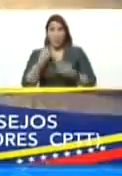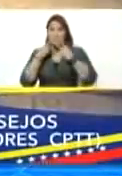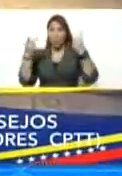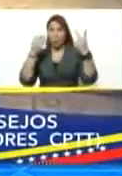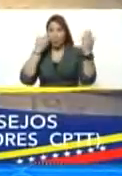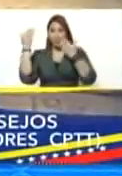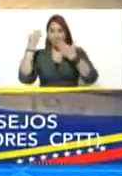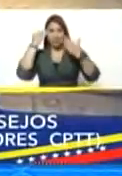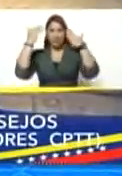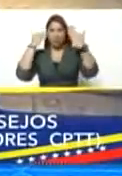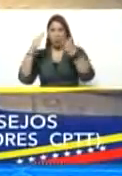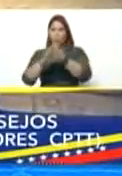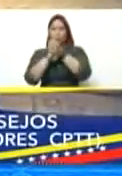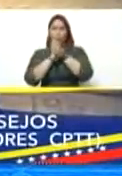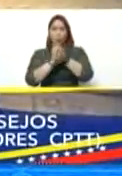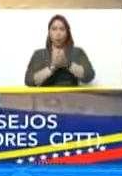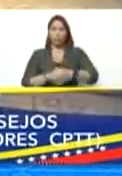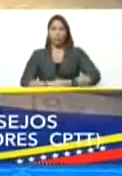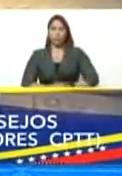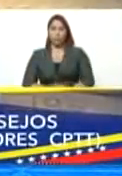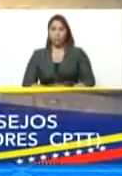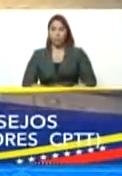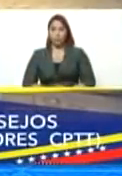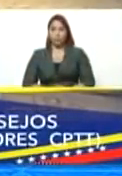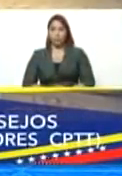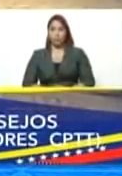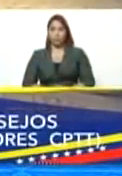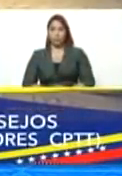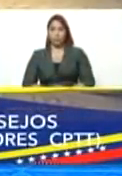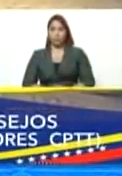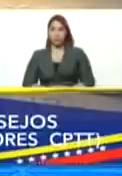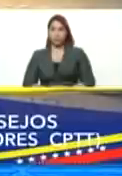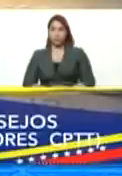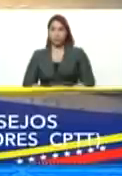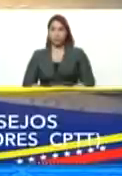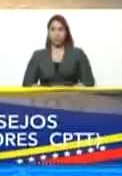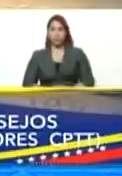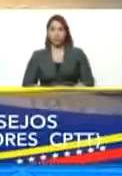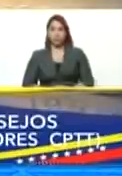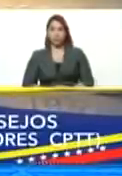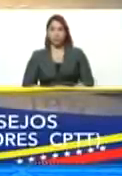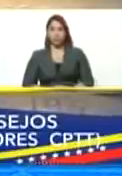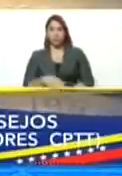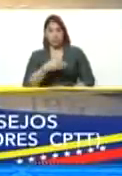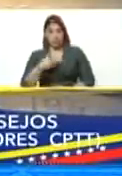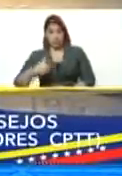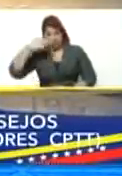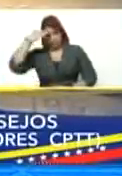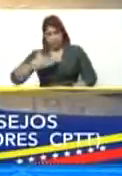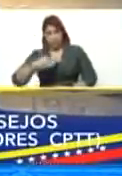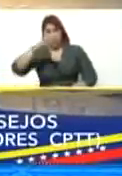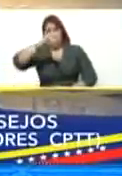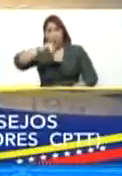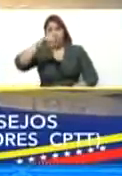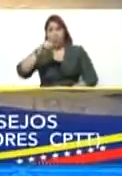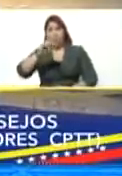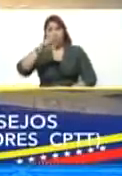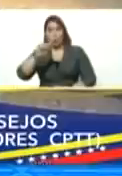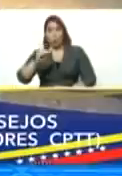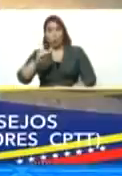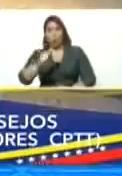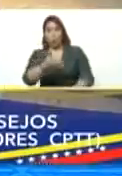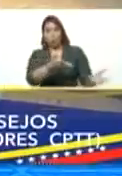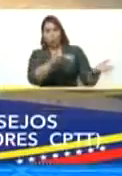todos, compañeros. Yo quisiera que el coronel Mora Álvarez nos diera un